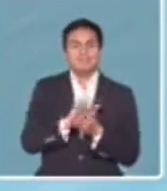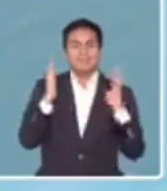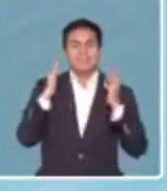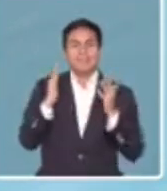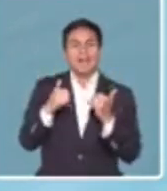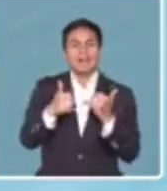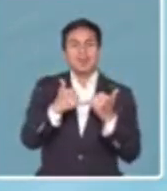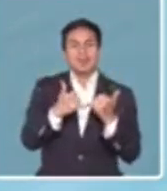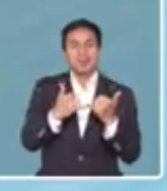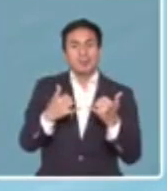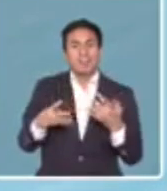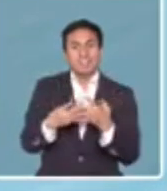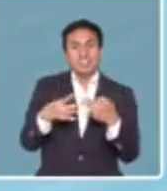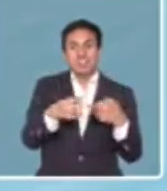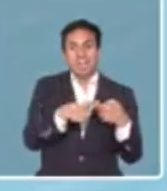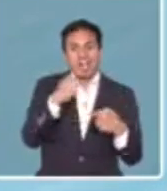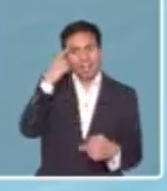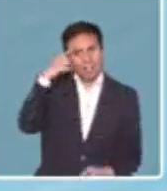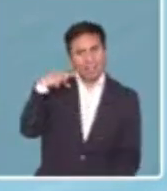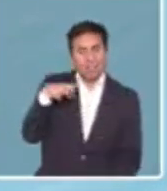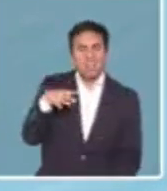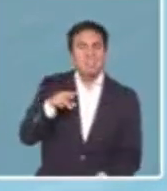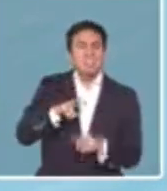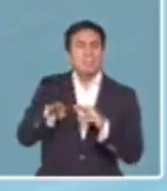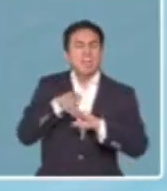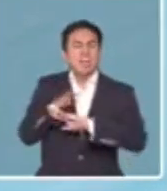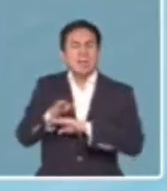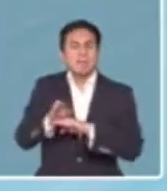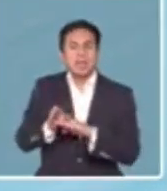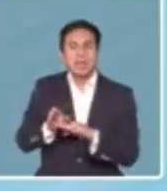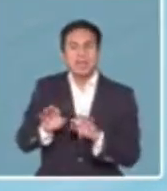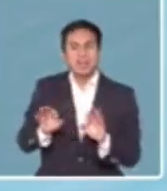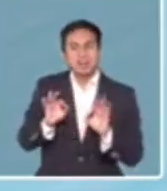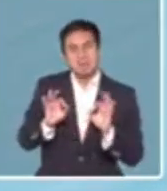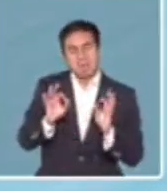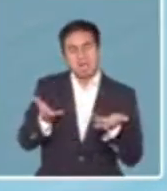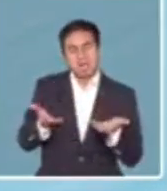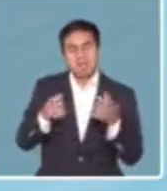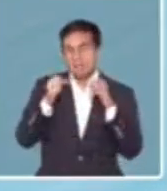para que los amigos de las redes sociales no se pasen rollos, la terapia puede ser normal,